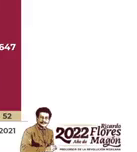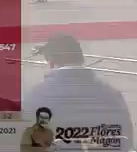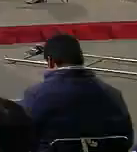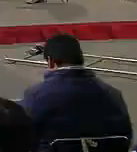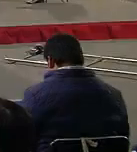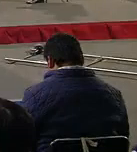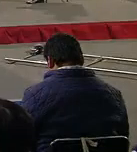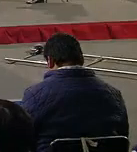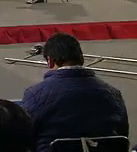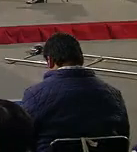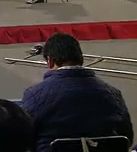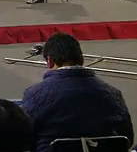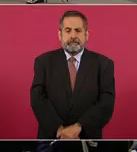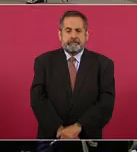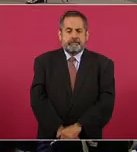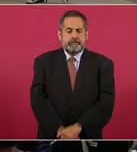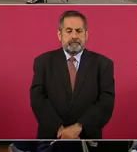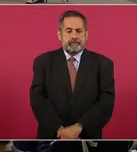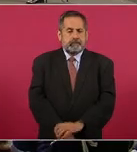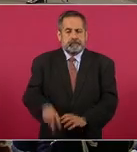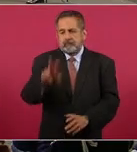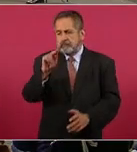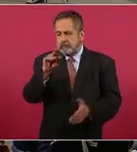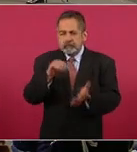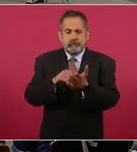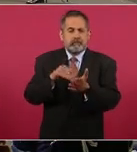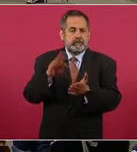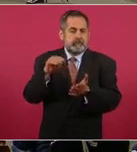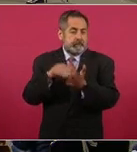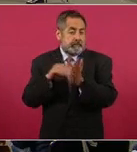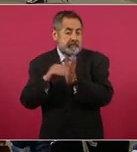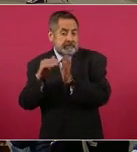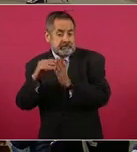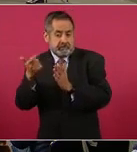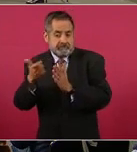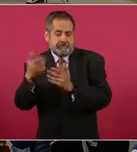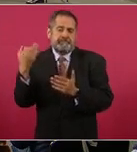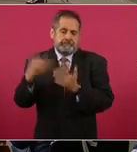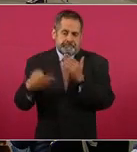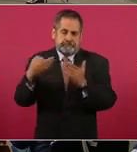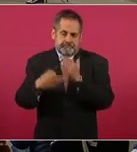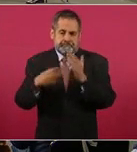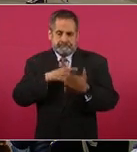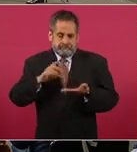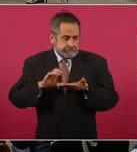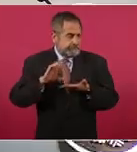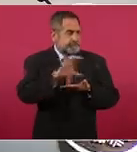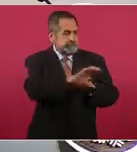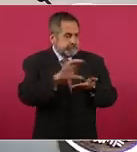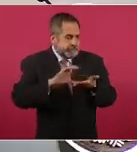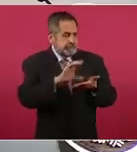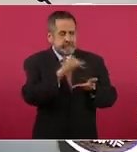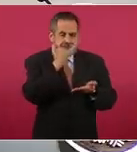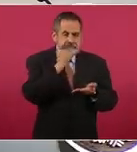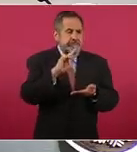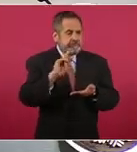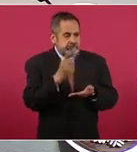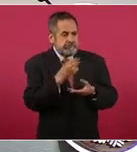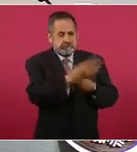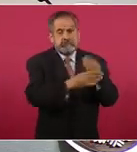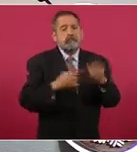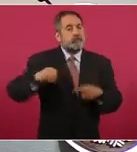de pesos los que se patearon y fueron los que no se devolvieron en ese año y que nosotros hemos tratado de